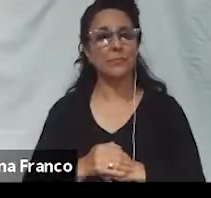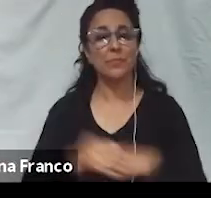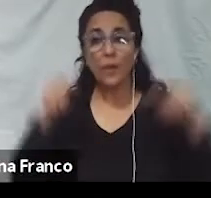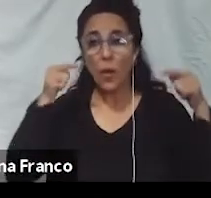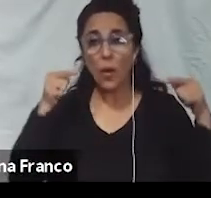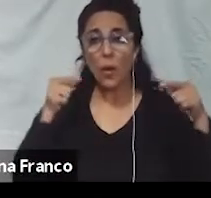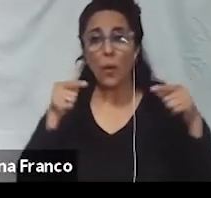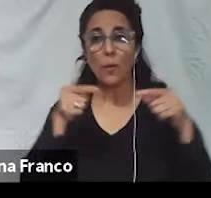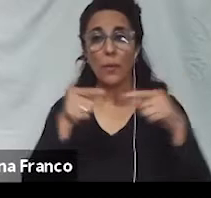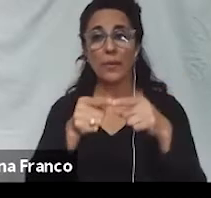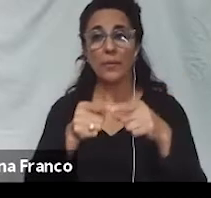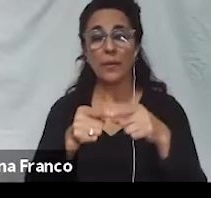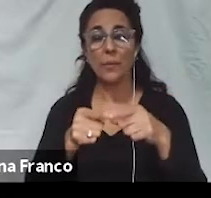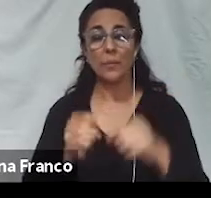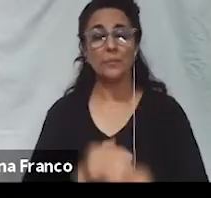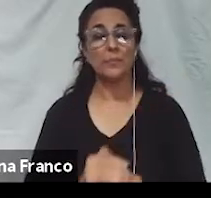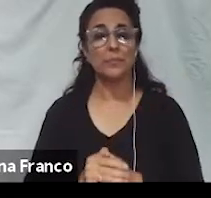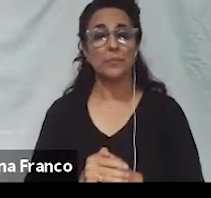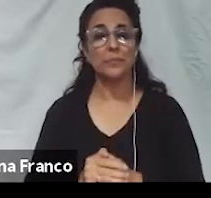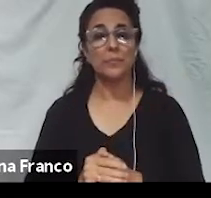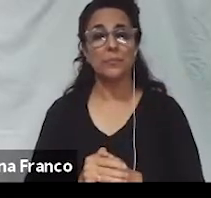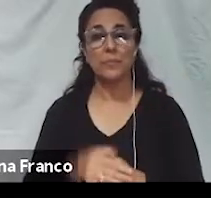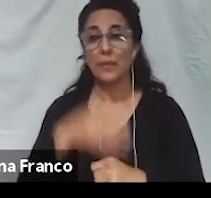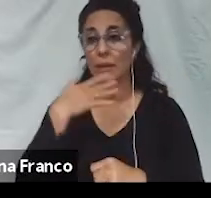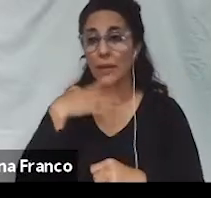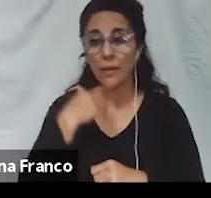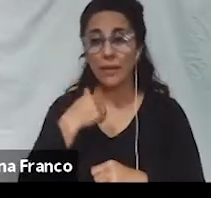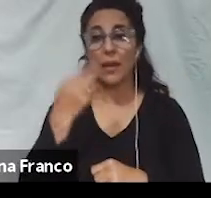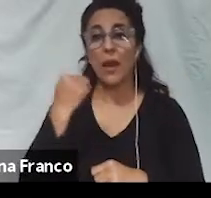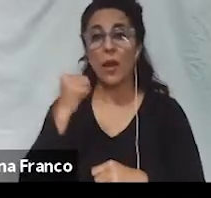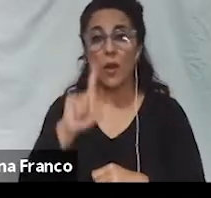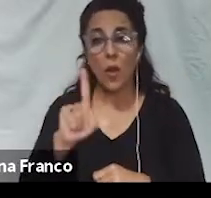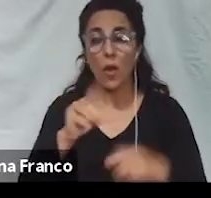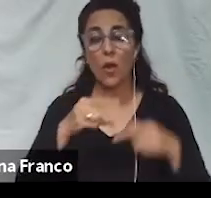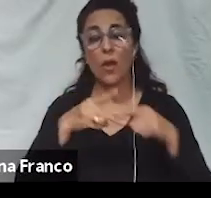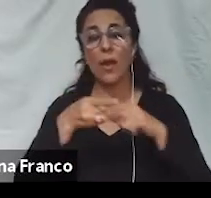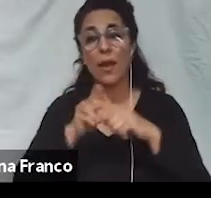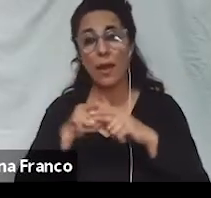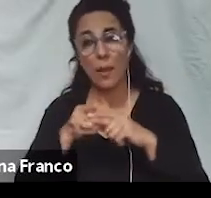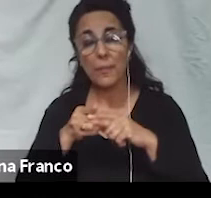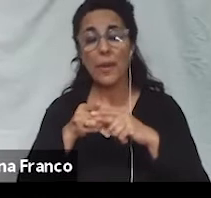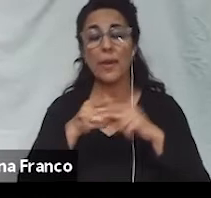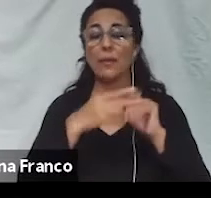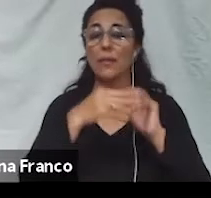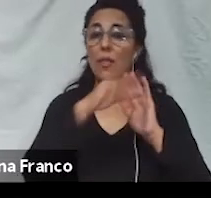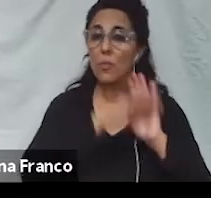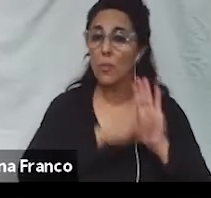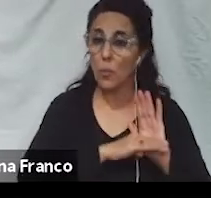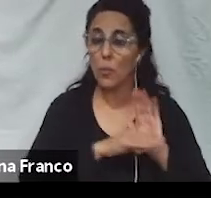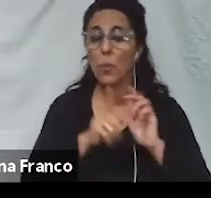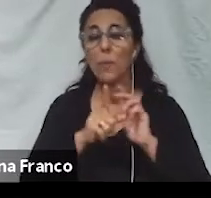accesibilidad. El objetivo de la clase de hoy es que puedan comprender el rol, las herramientas,